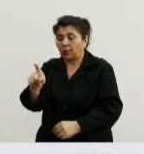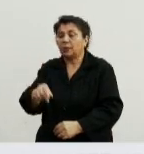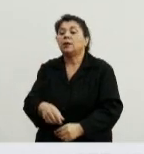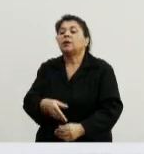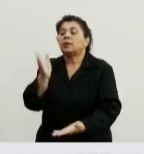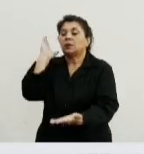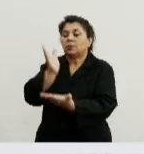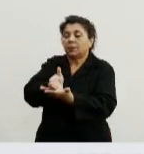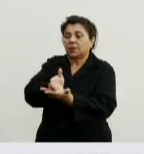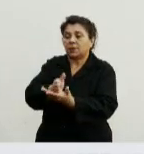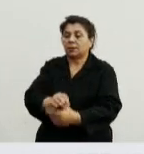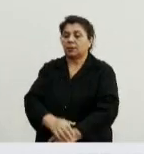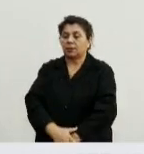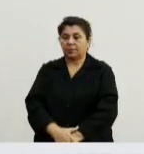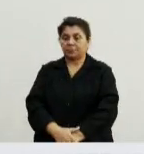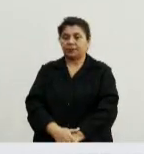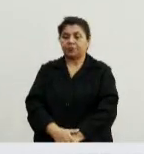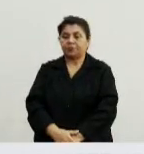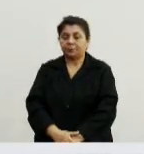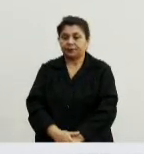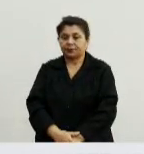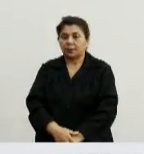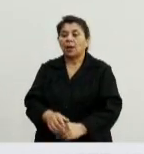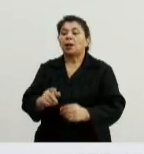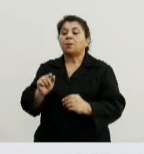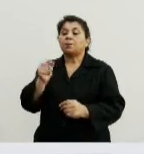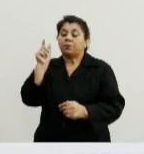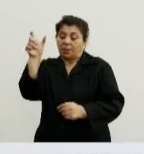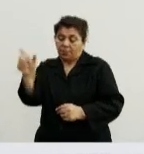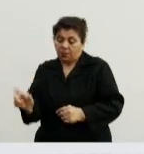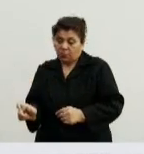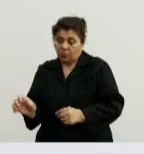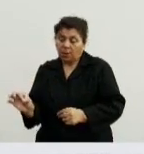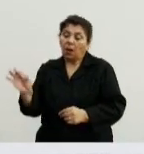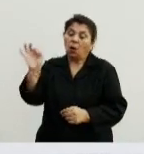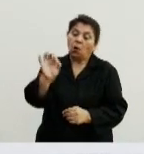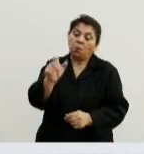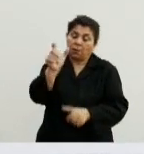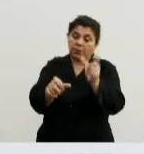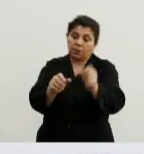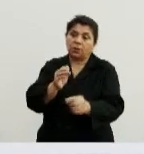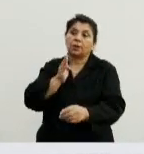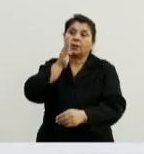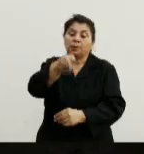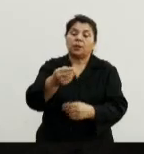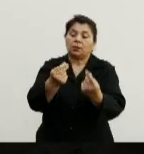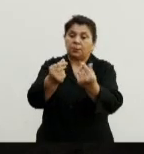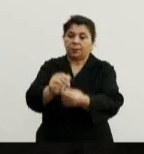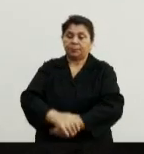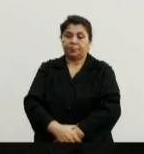tengan la medida de seguridad necesario para para tanto para el personal como para las personas que van a comprar el mismo